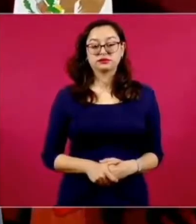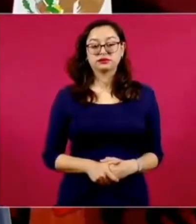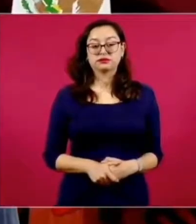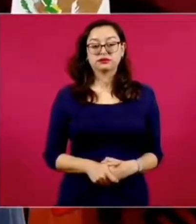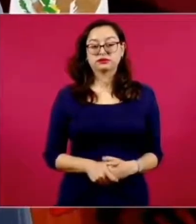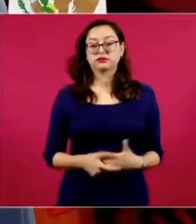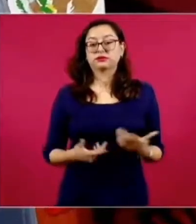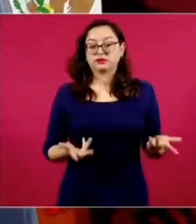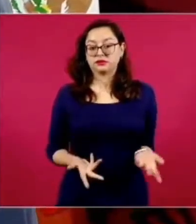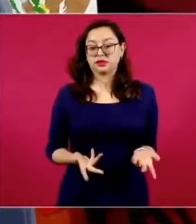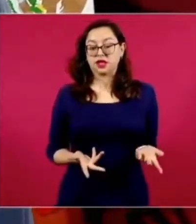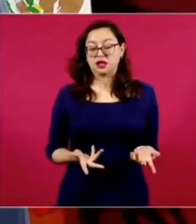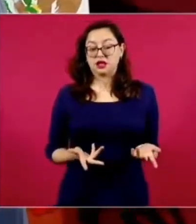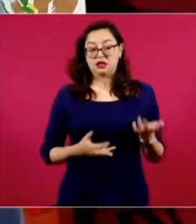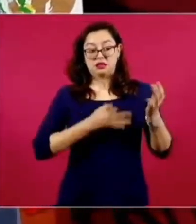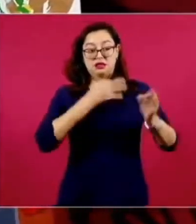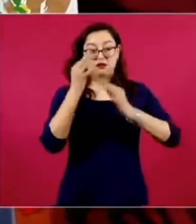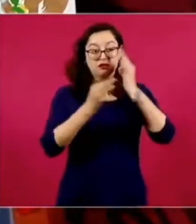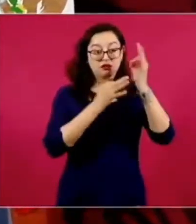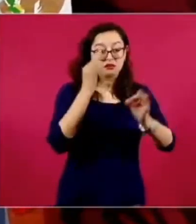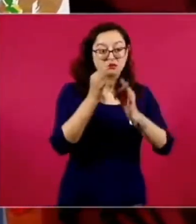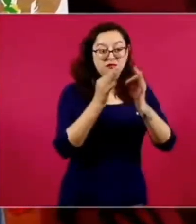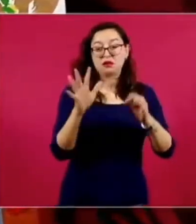se cayó la credibilidad de los medios